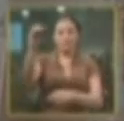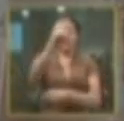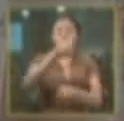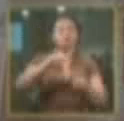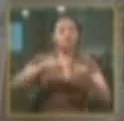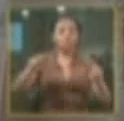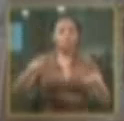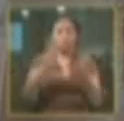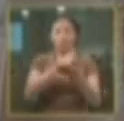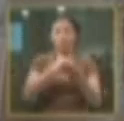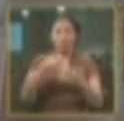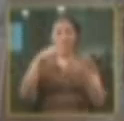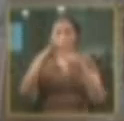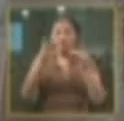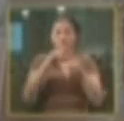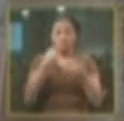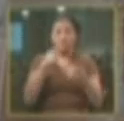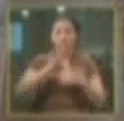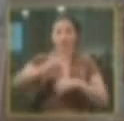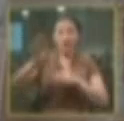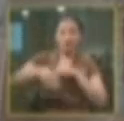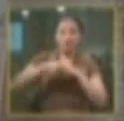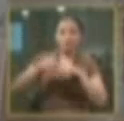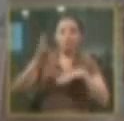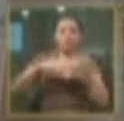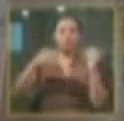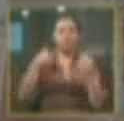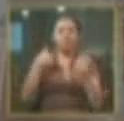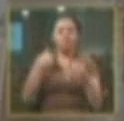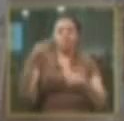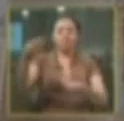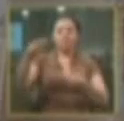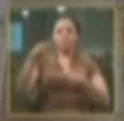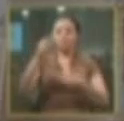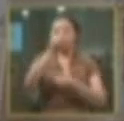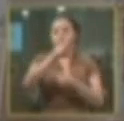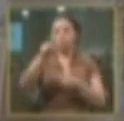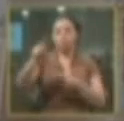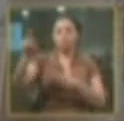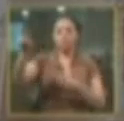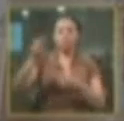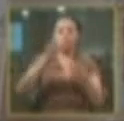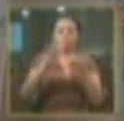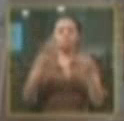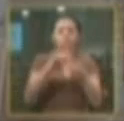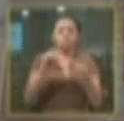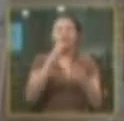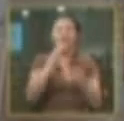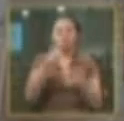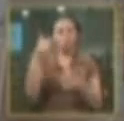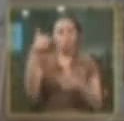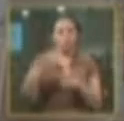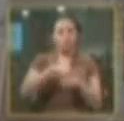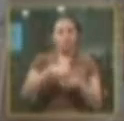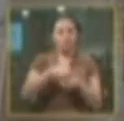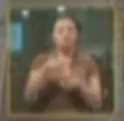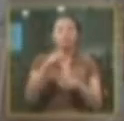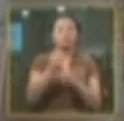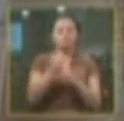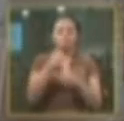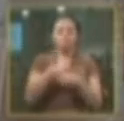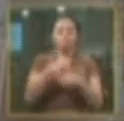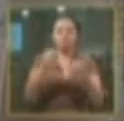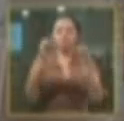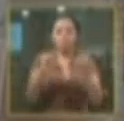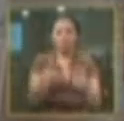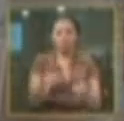texto dice adicionalmente que tienen que recibir ustedes los textos. Es una buena práctica y la hemos practicado y la hemos